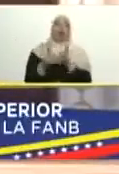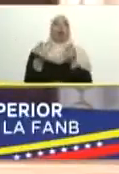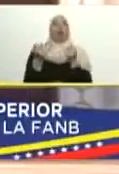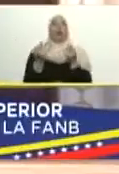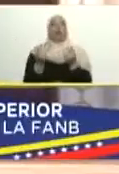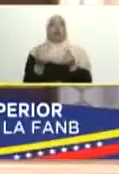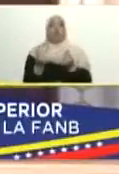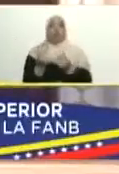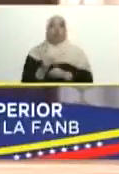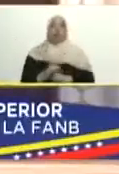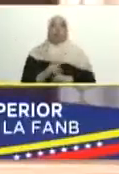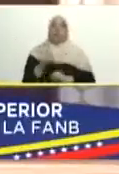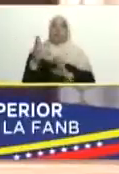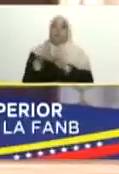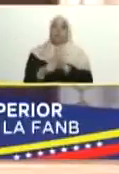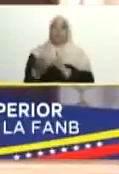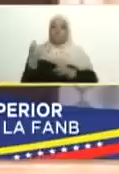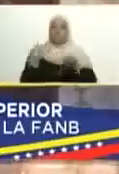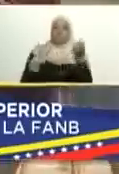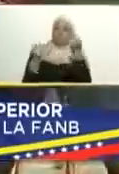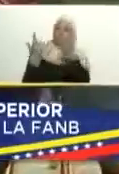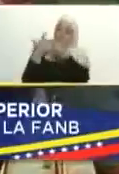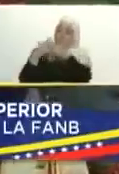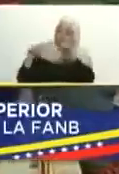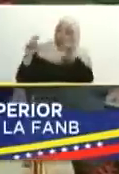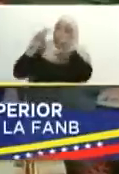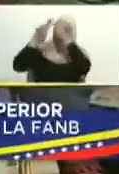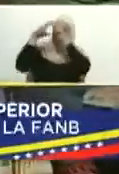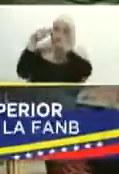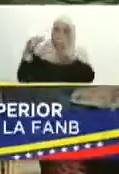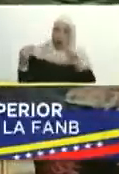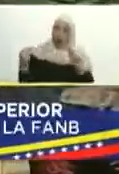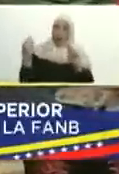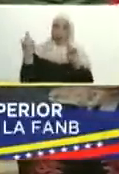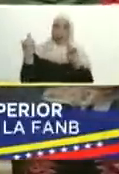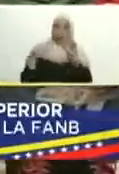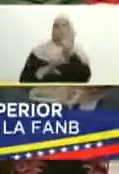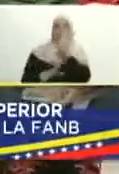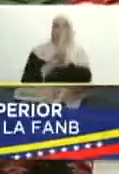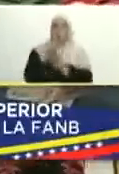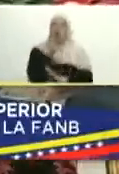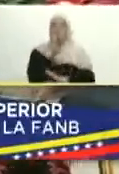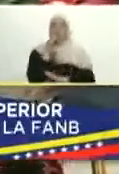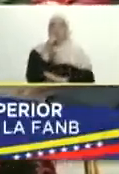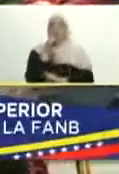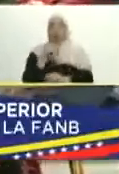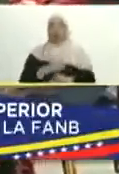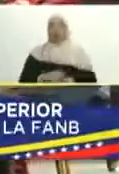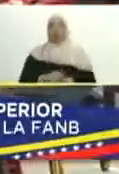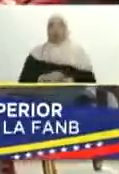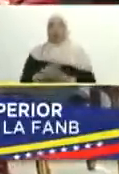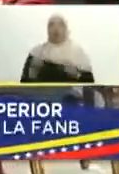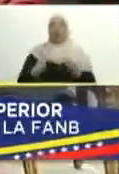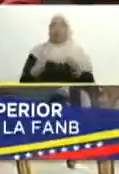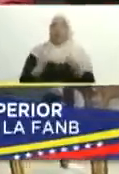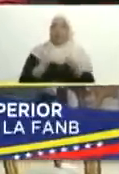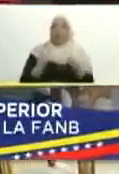ilegal, liberando el territorio para la paz, para la regeneración, para la vida.